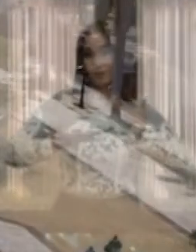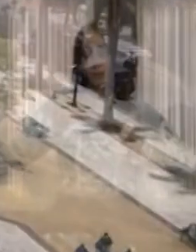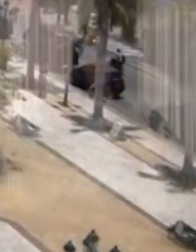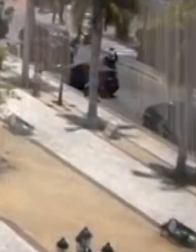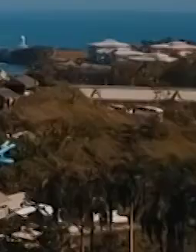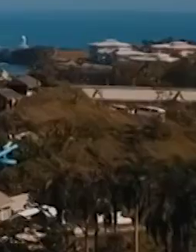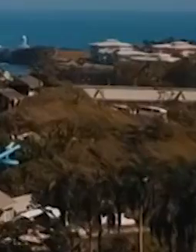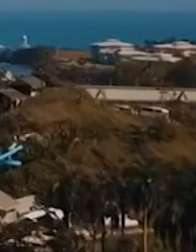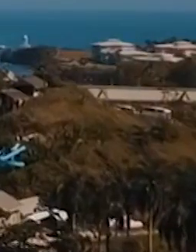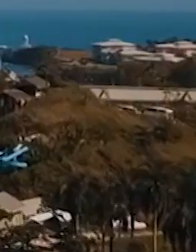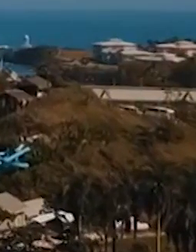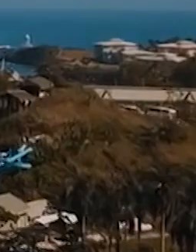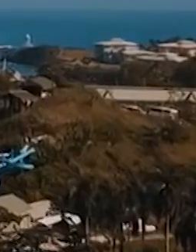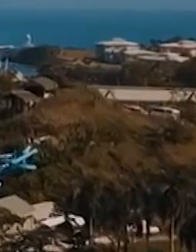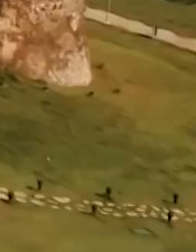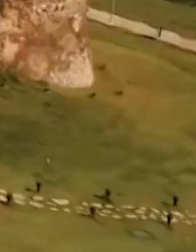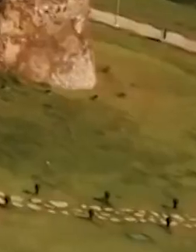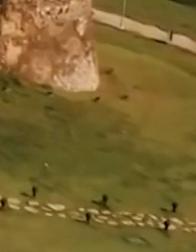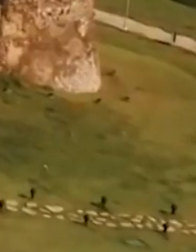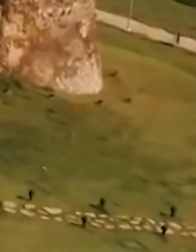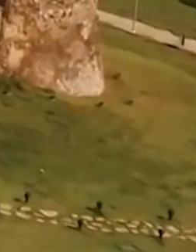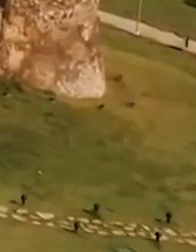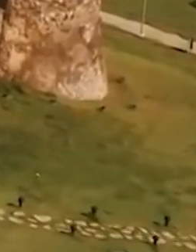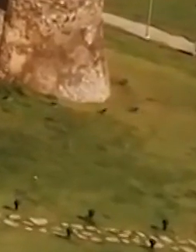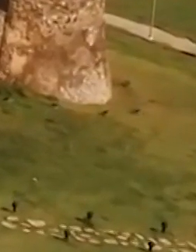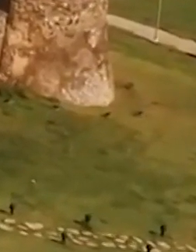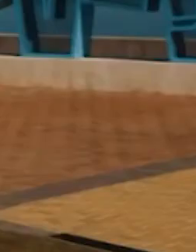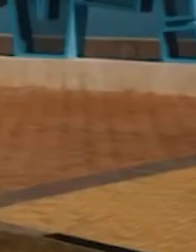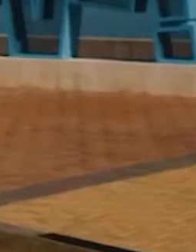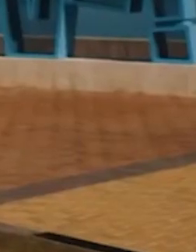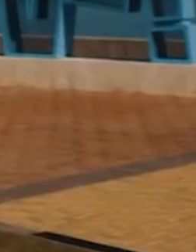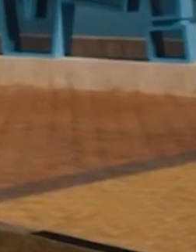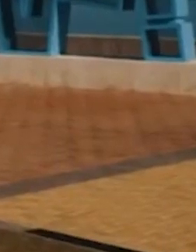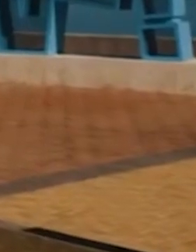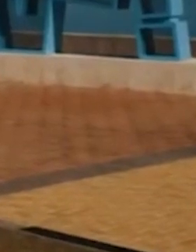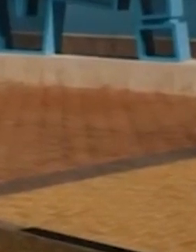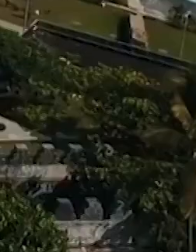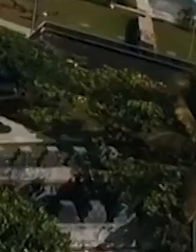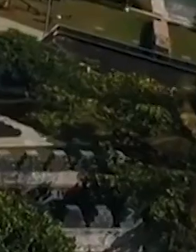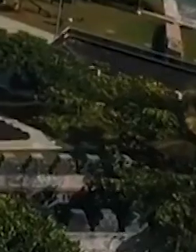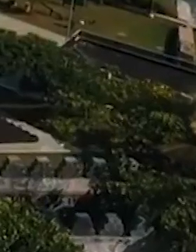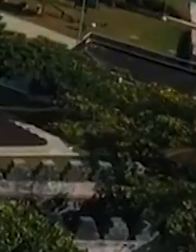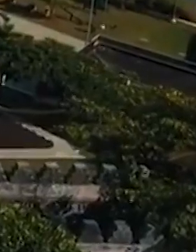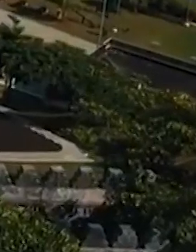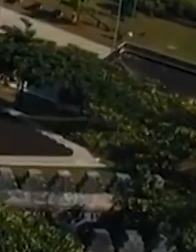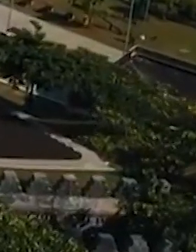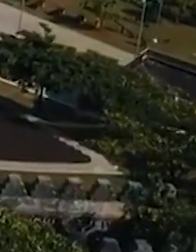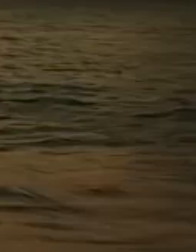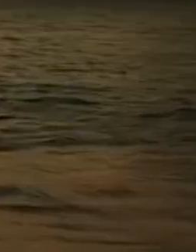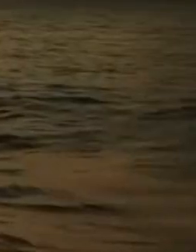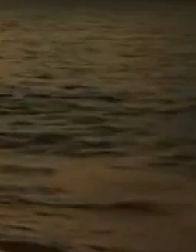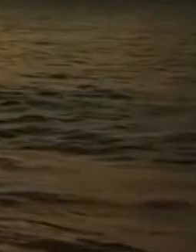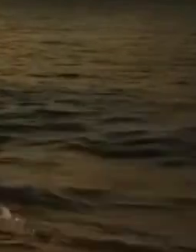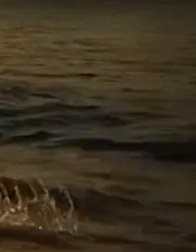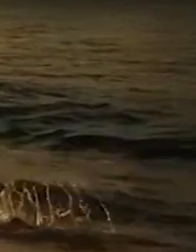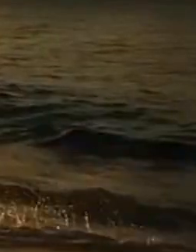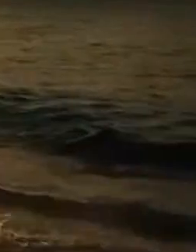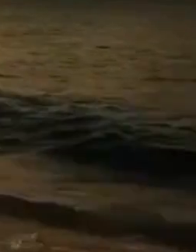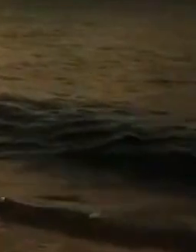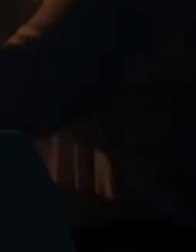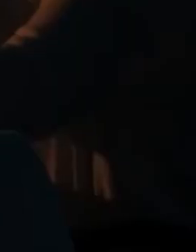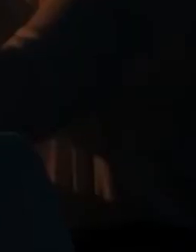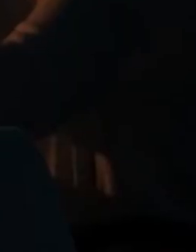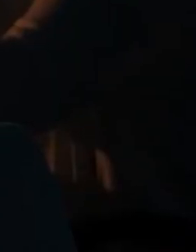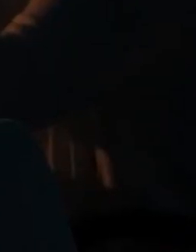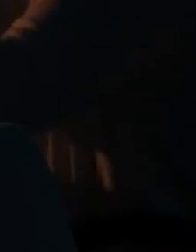compartida que se apoya en 4 ejes fundamentales: gobernanza, gestión del riesgo sanitario,